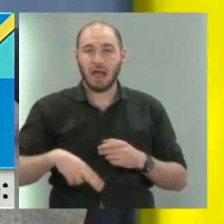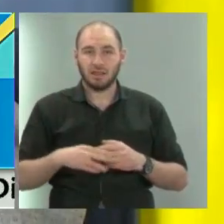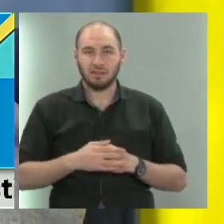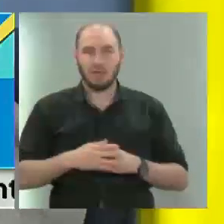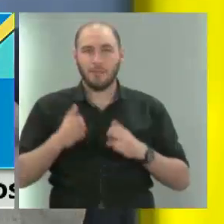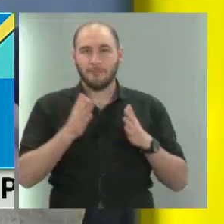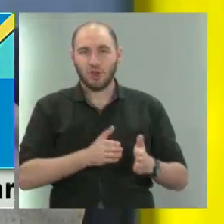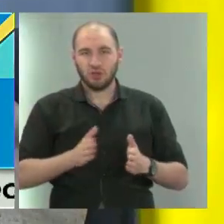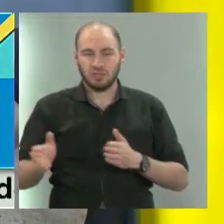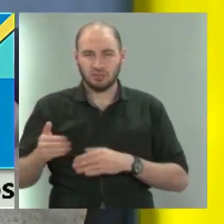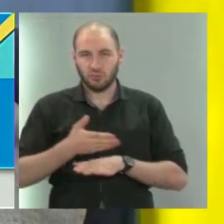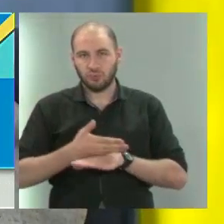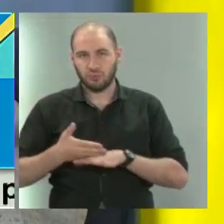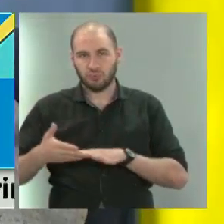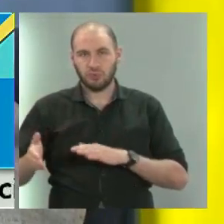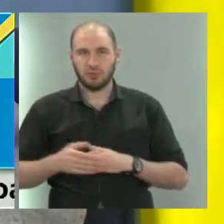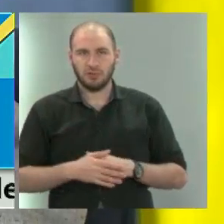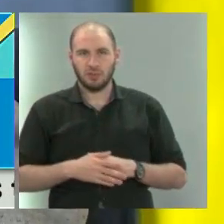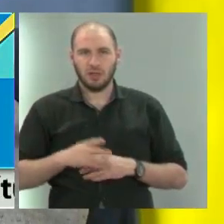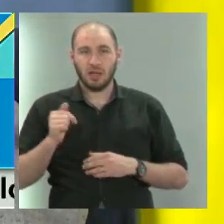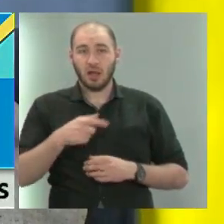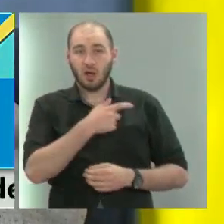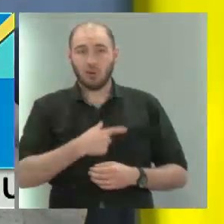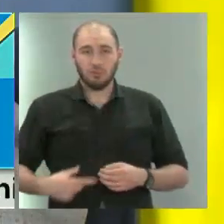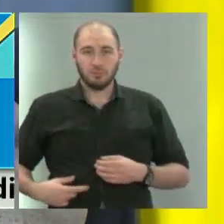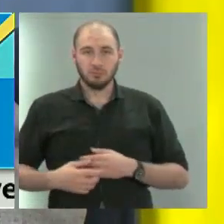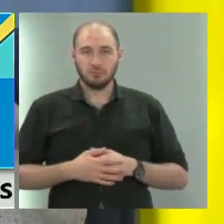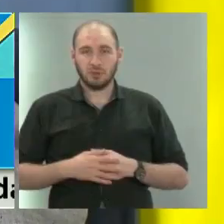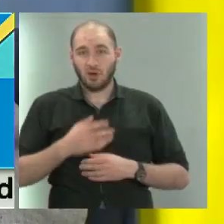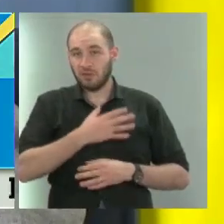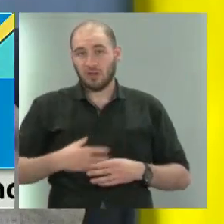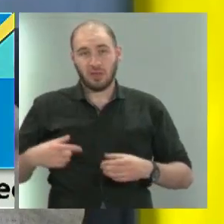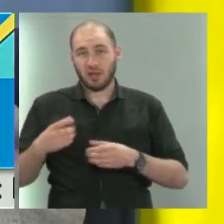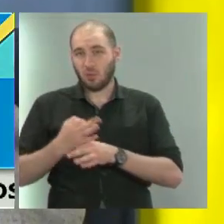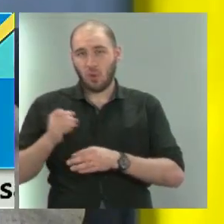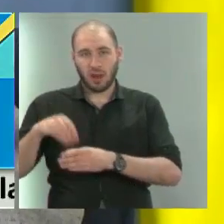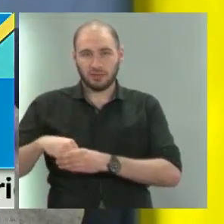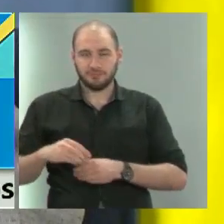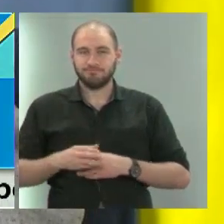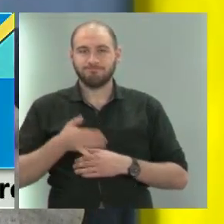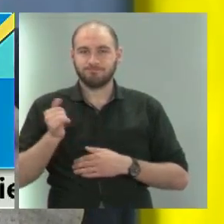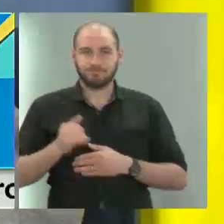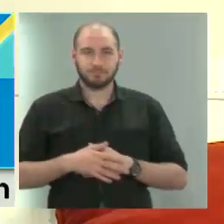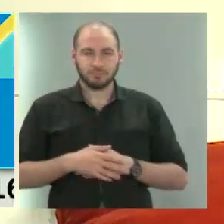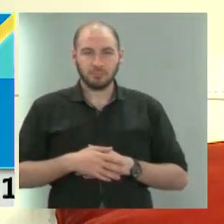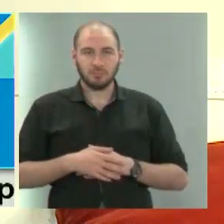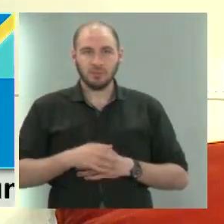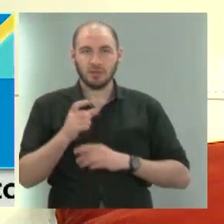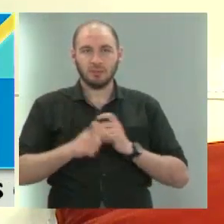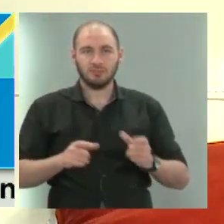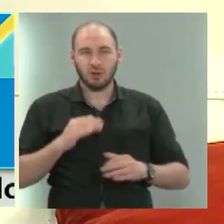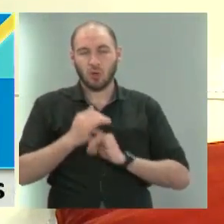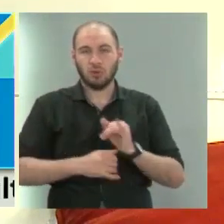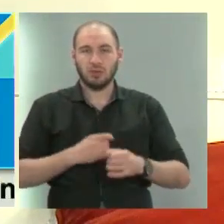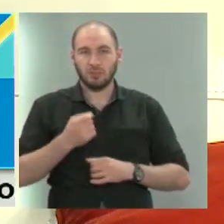del proceso, etcétera, etcétera, que se lo tiene que dar el gobierno de escolar. Así es. O sea, nadie puede decir, hasta